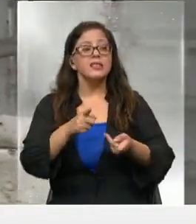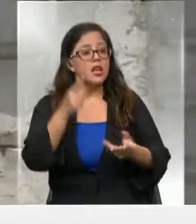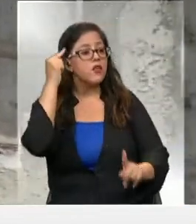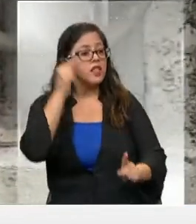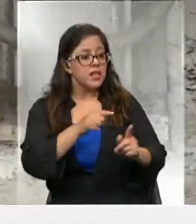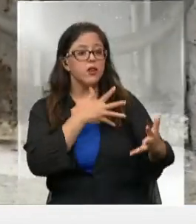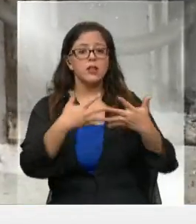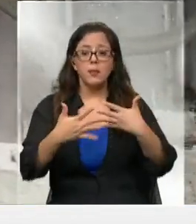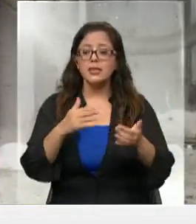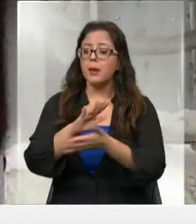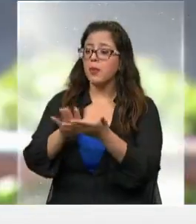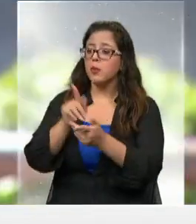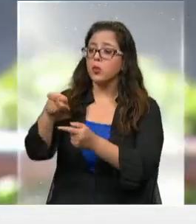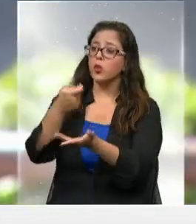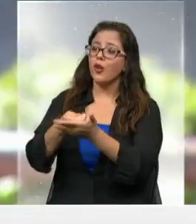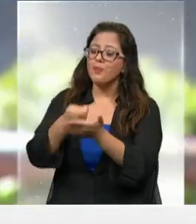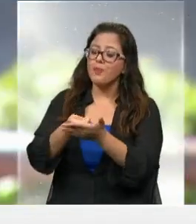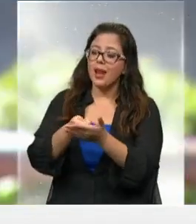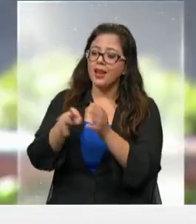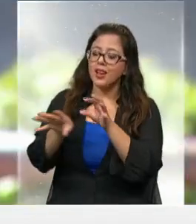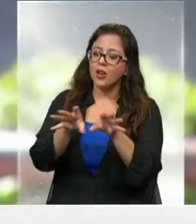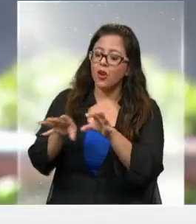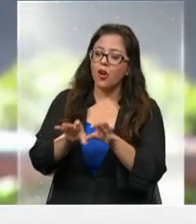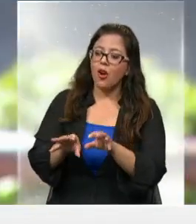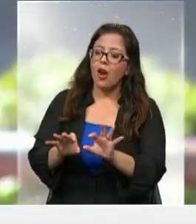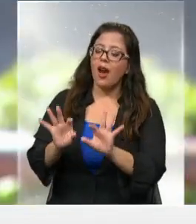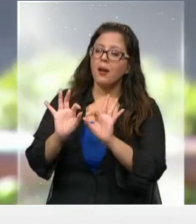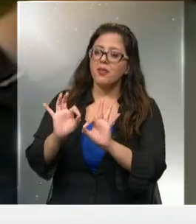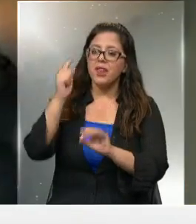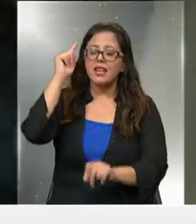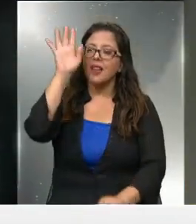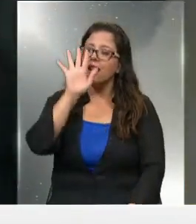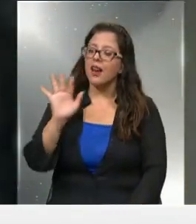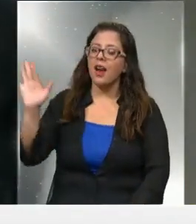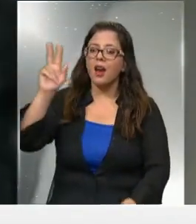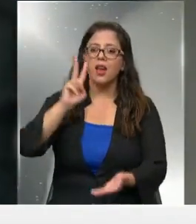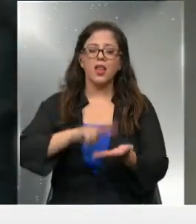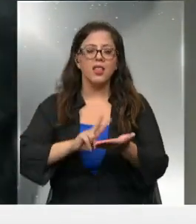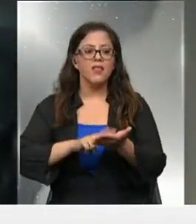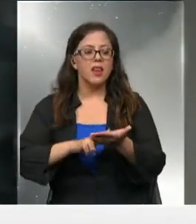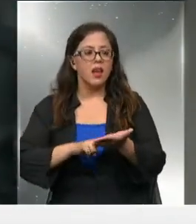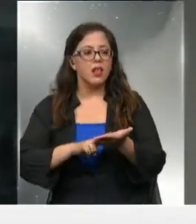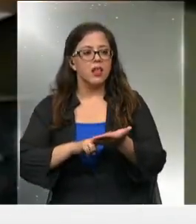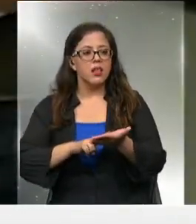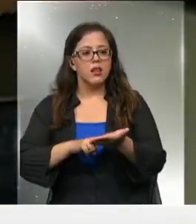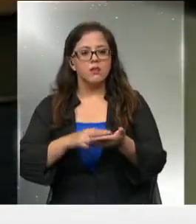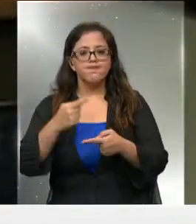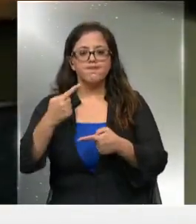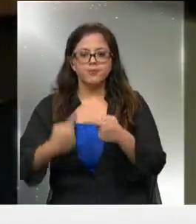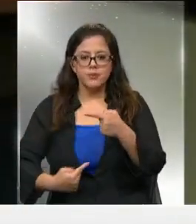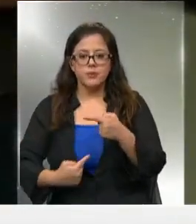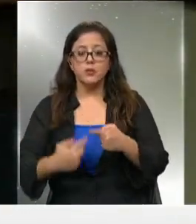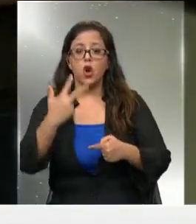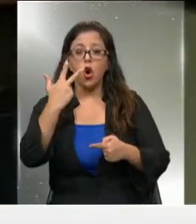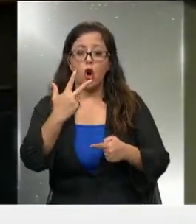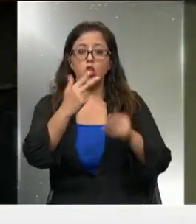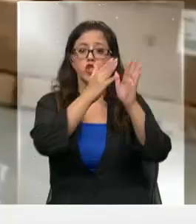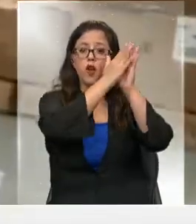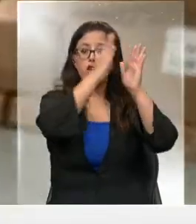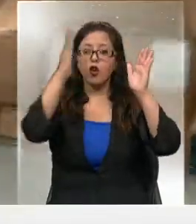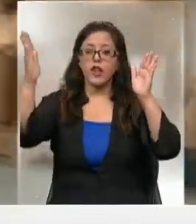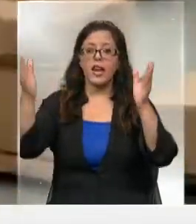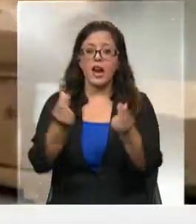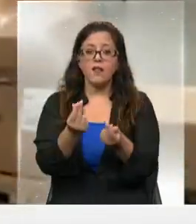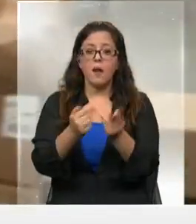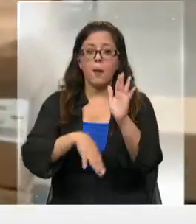tú compraste algo muy ilusionado y en verdad te roban esa ilusión. En total, 8 bodegas con un avalúo de